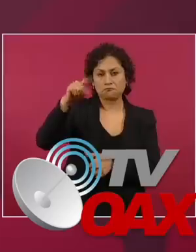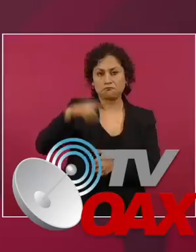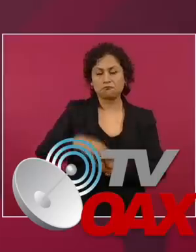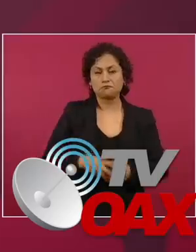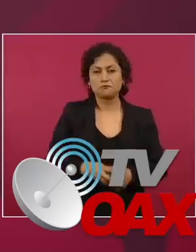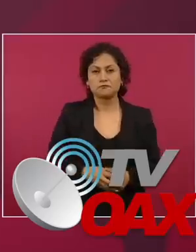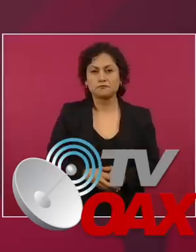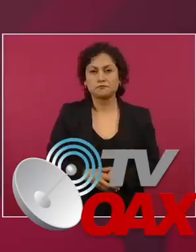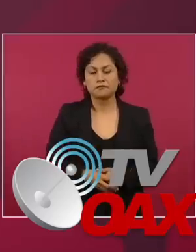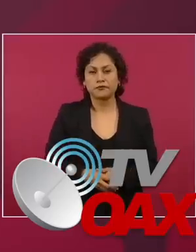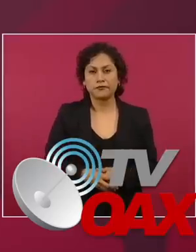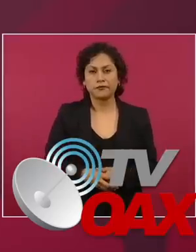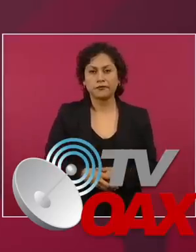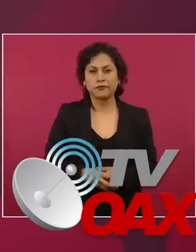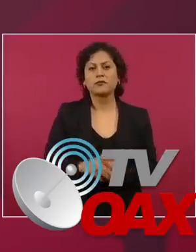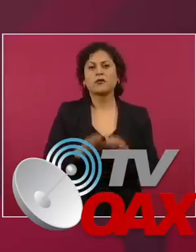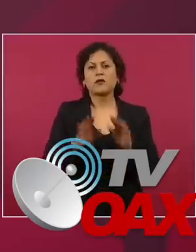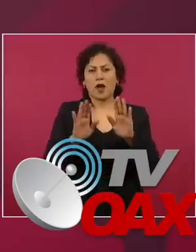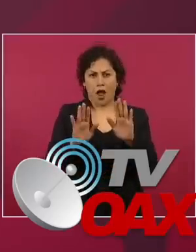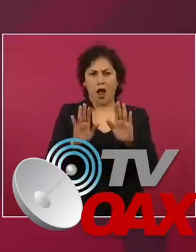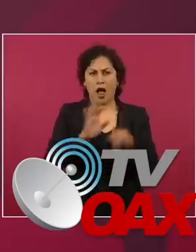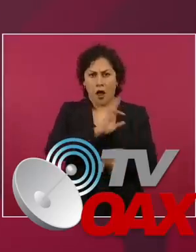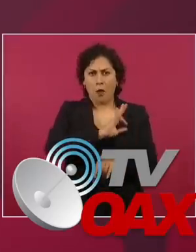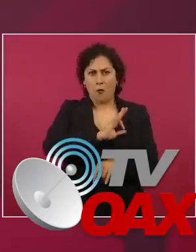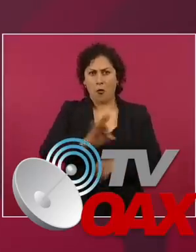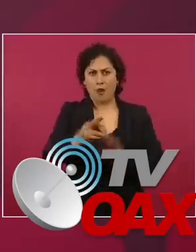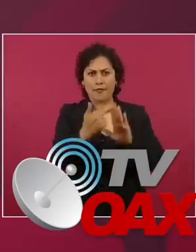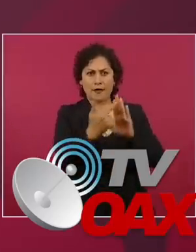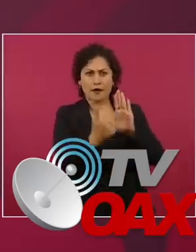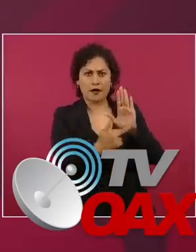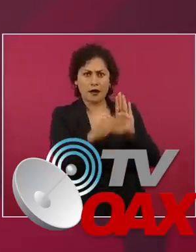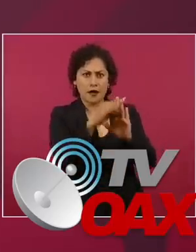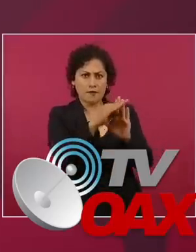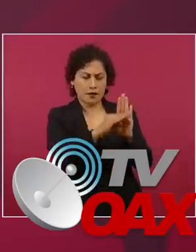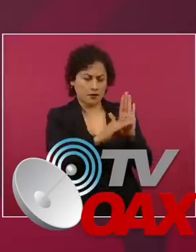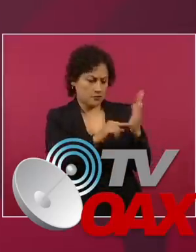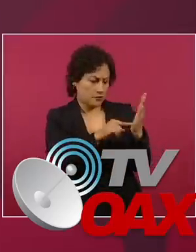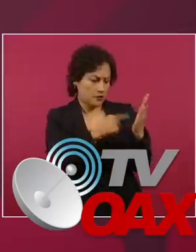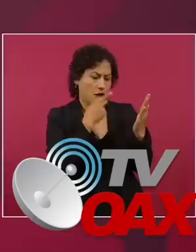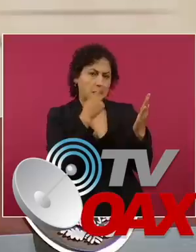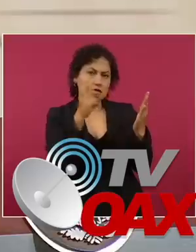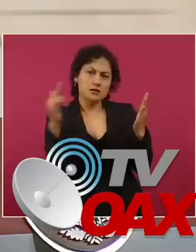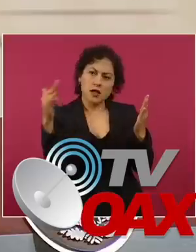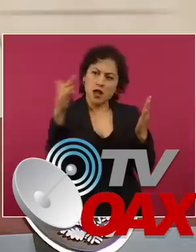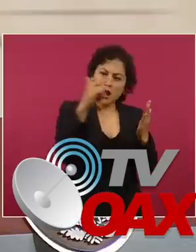el tránsito de la aviación comercial.